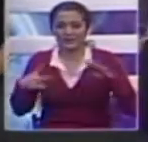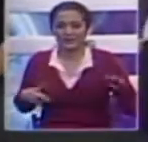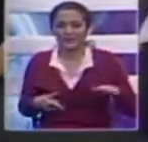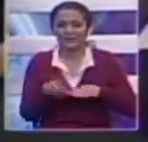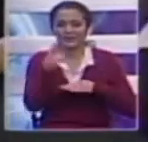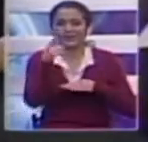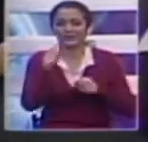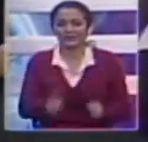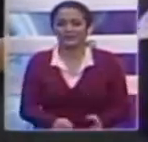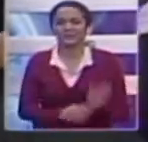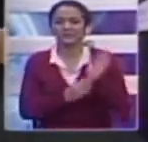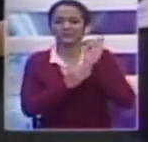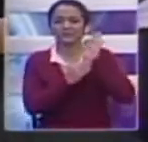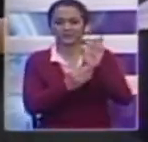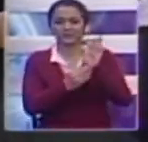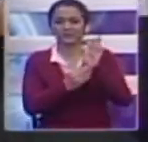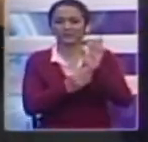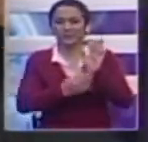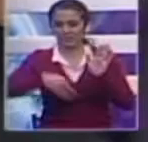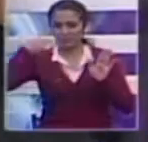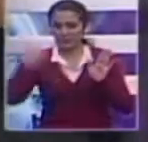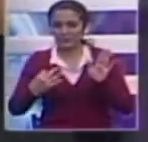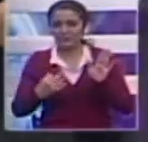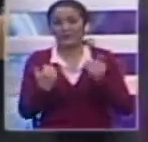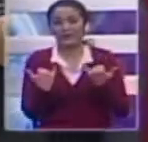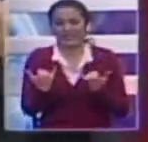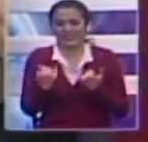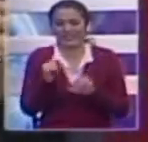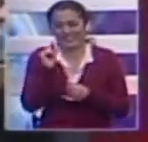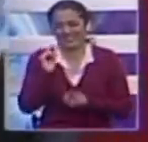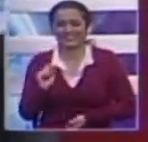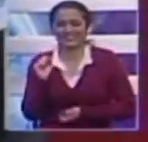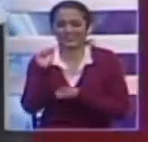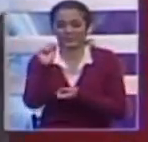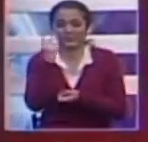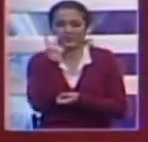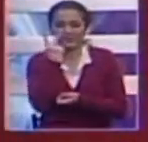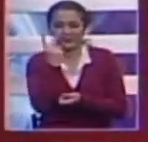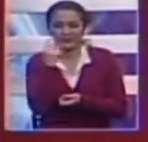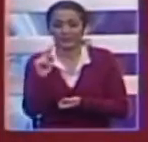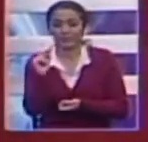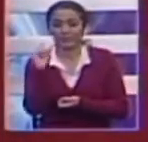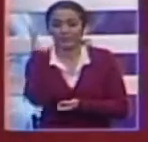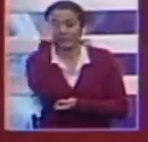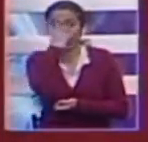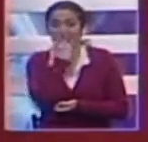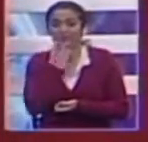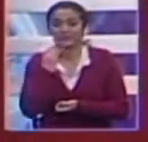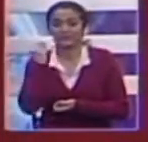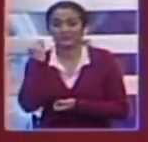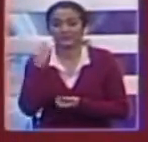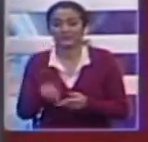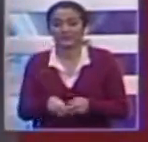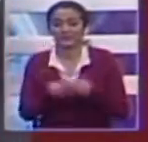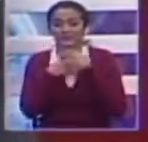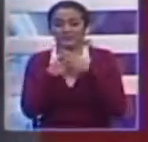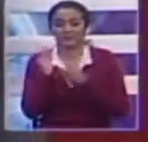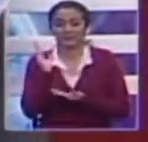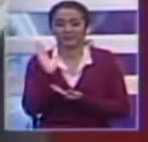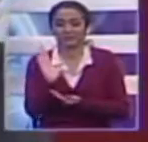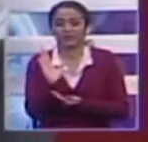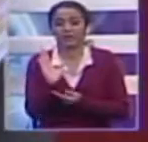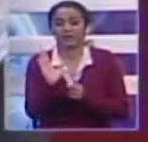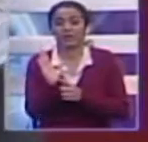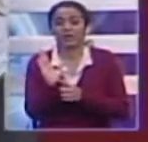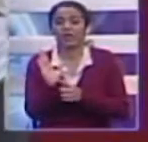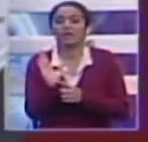la primicia para el Boga, a ver, para que nos muestre un poquito sí, la agenda. Aquí, esta es la portada, muy bonita. Tenemos imágenes reales